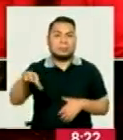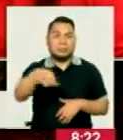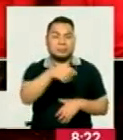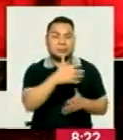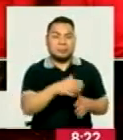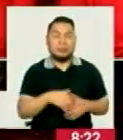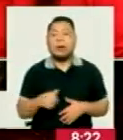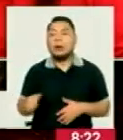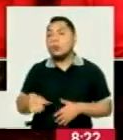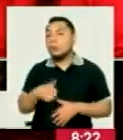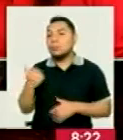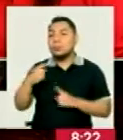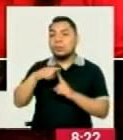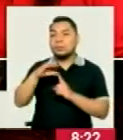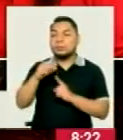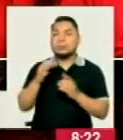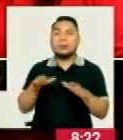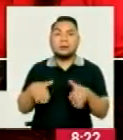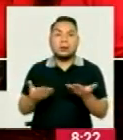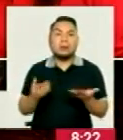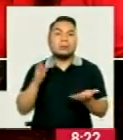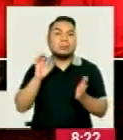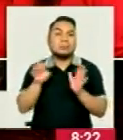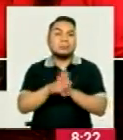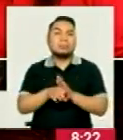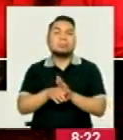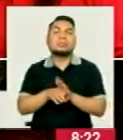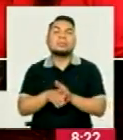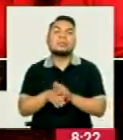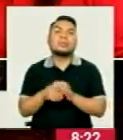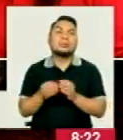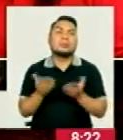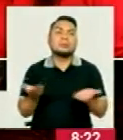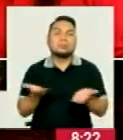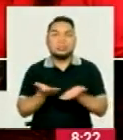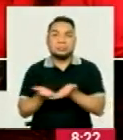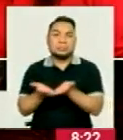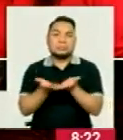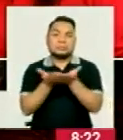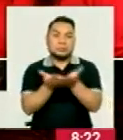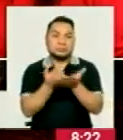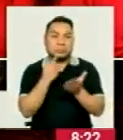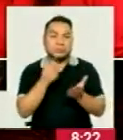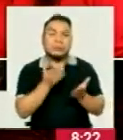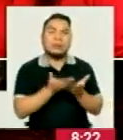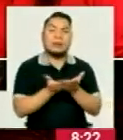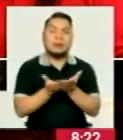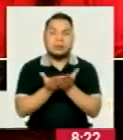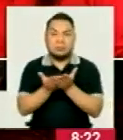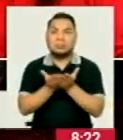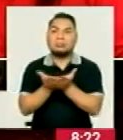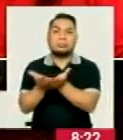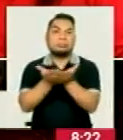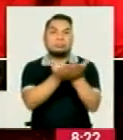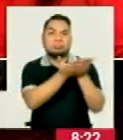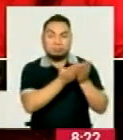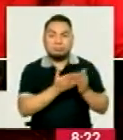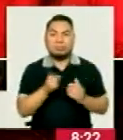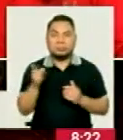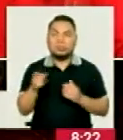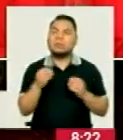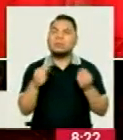que funcionan en una especie de caravanas, creo que le denominan ustedes, una especie de tambos itinerantes. ¿Cómo funciona